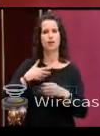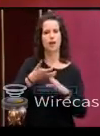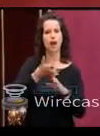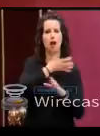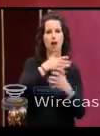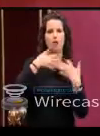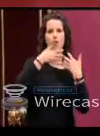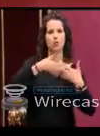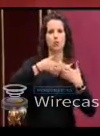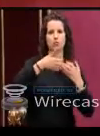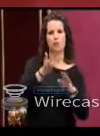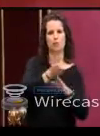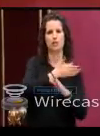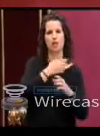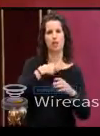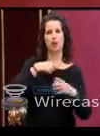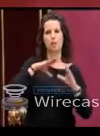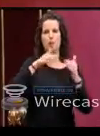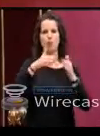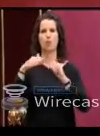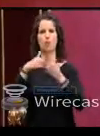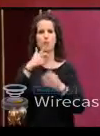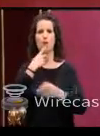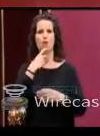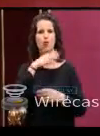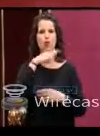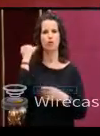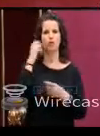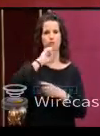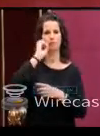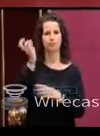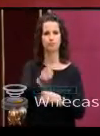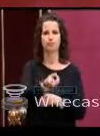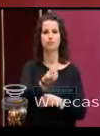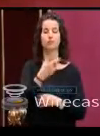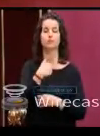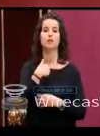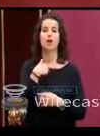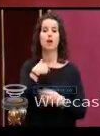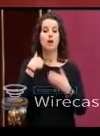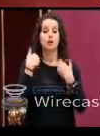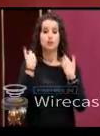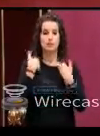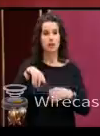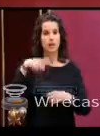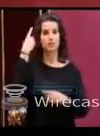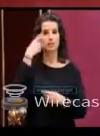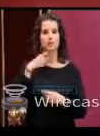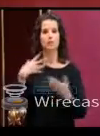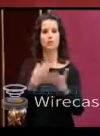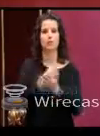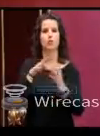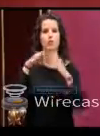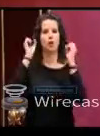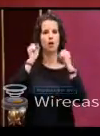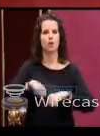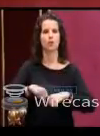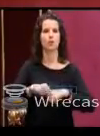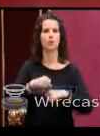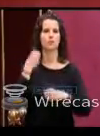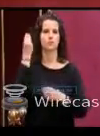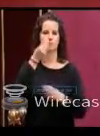pasadas, luchas entre bandos de rojos, azules y viceversa. Teniendo presente eso, todos estamos de acuerdo, yo creo,